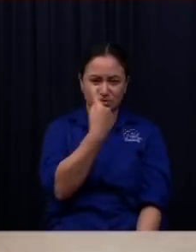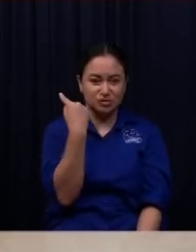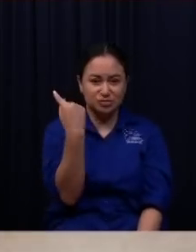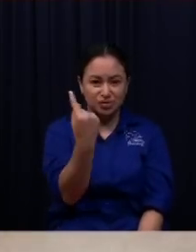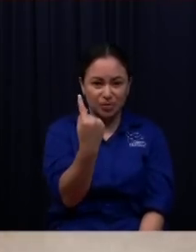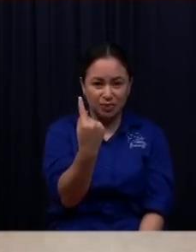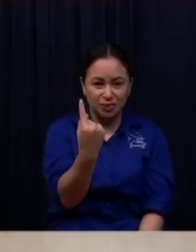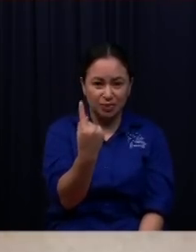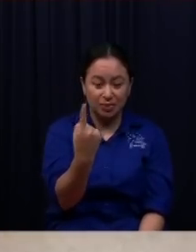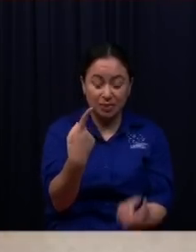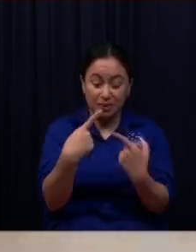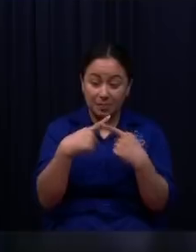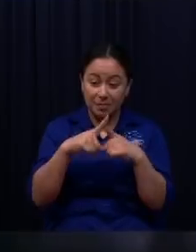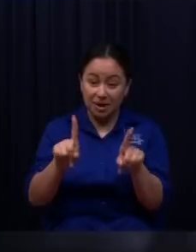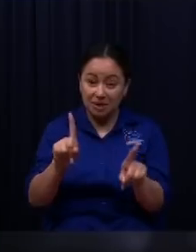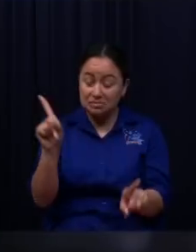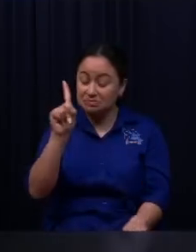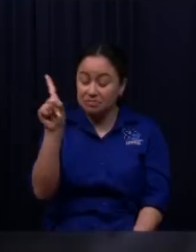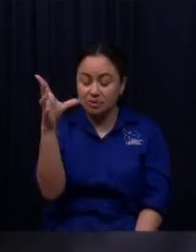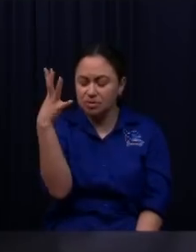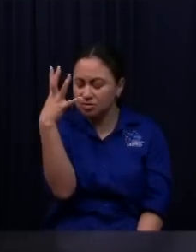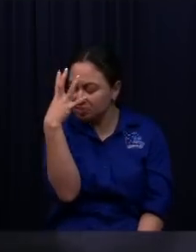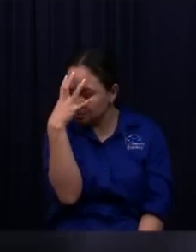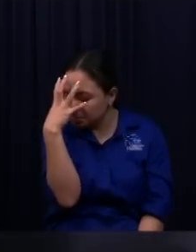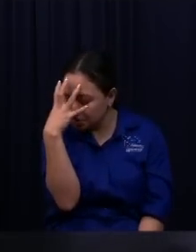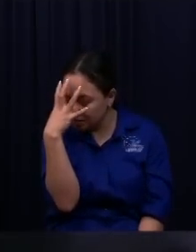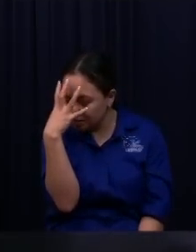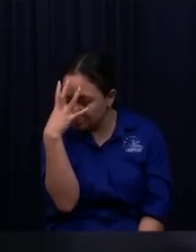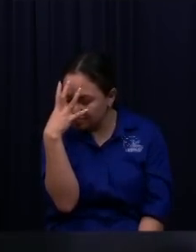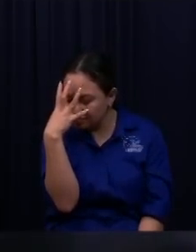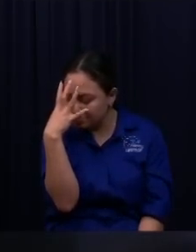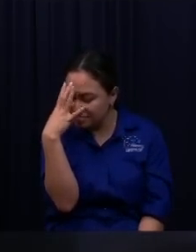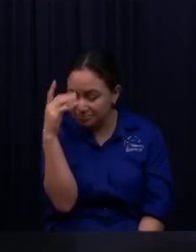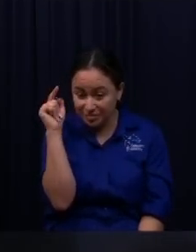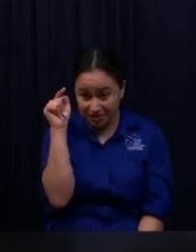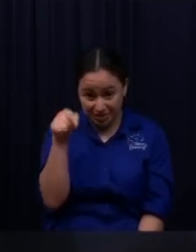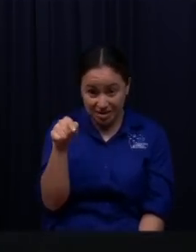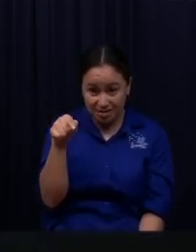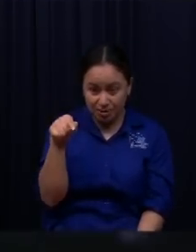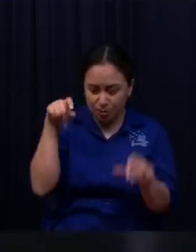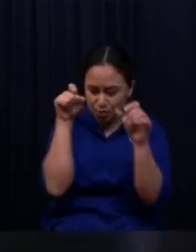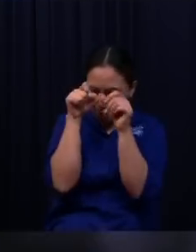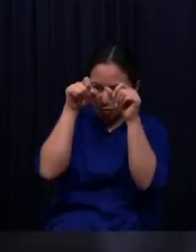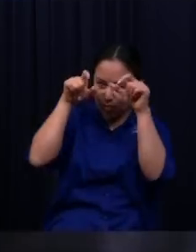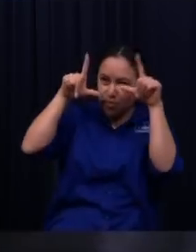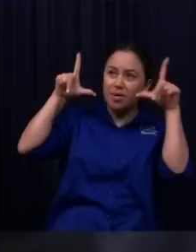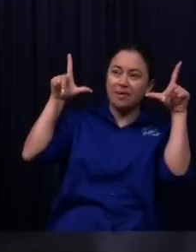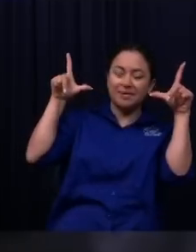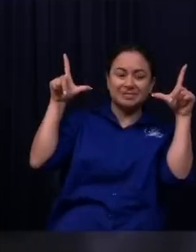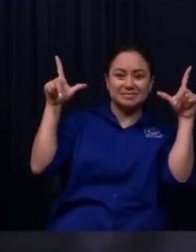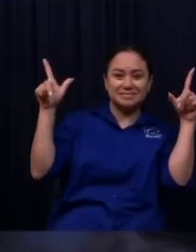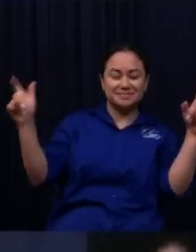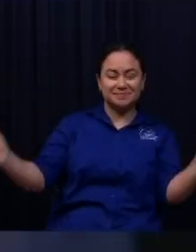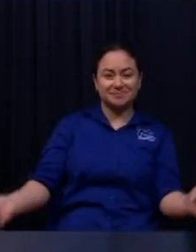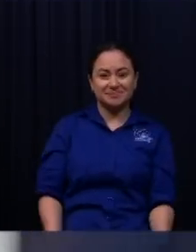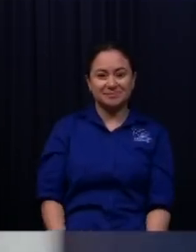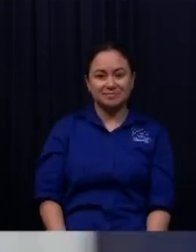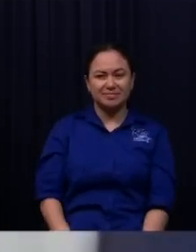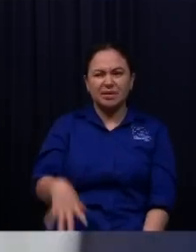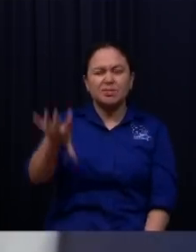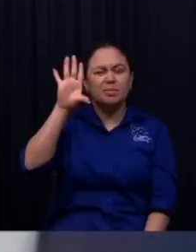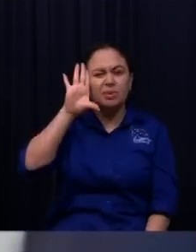pero sin pecado. Ah, eso es tremendo. Eso es glorioso. ¿Por qué